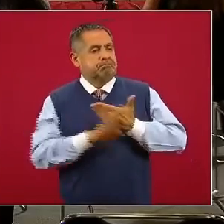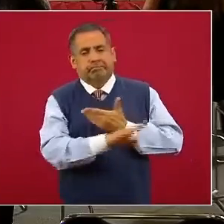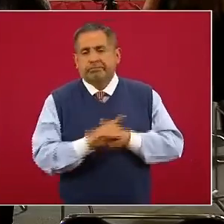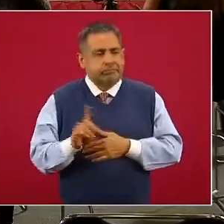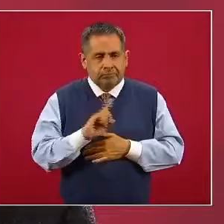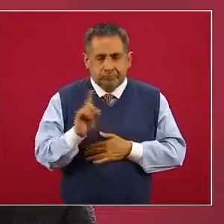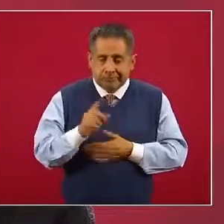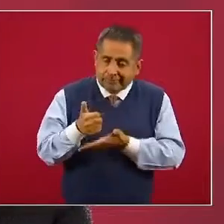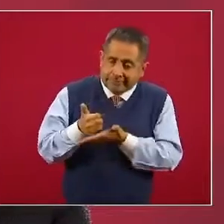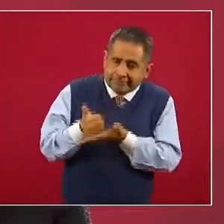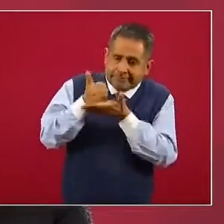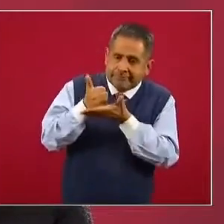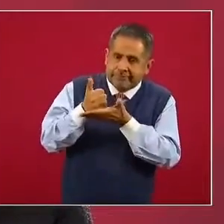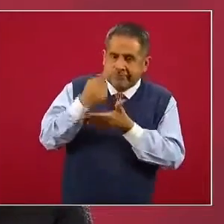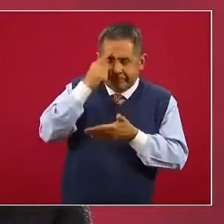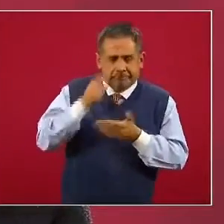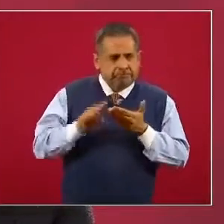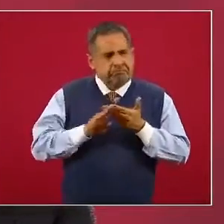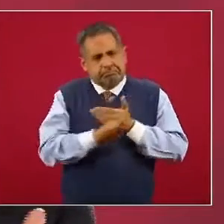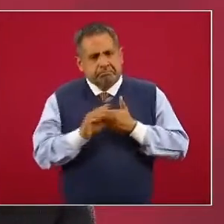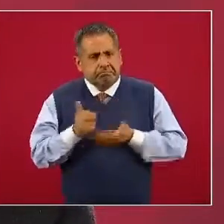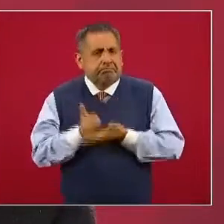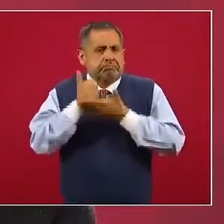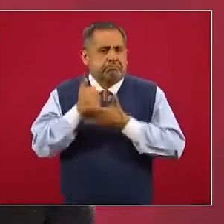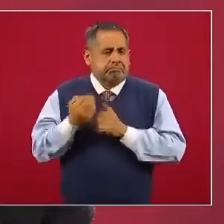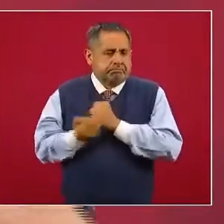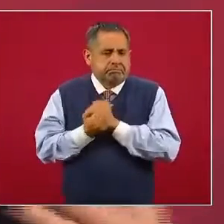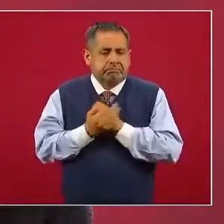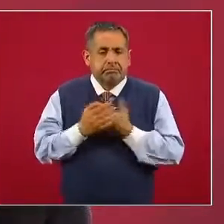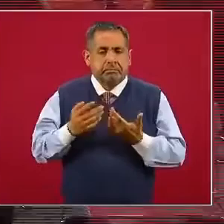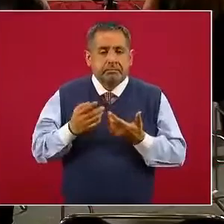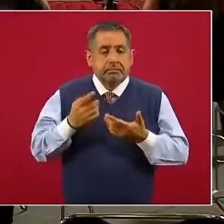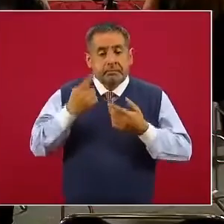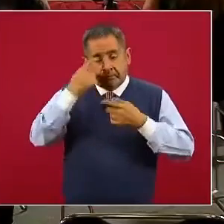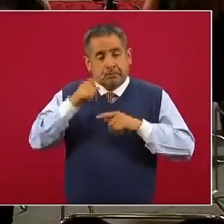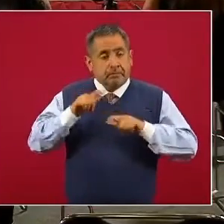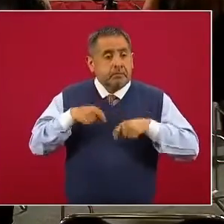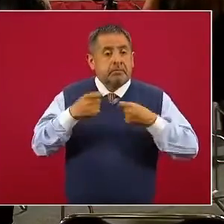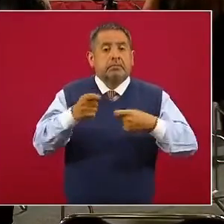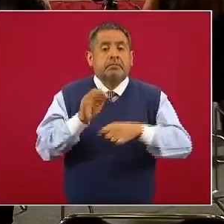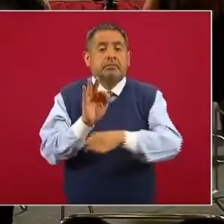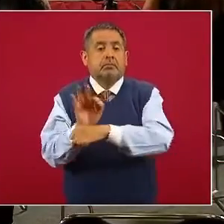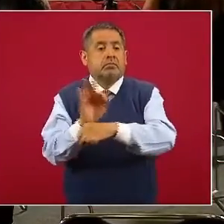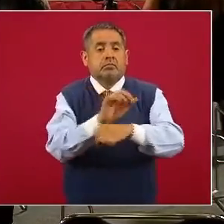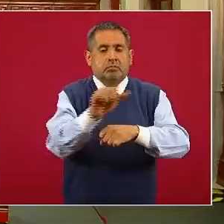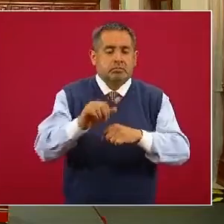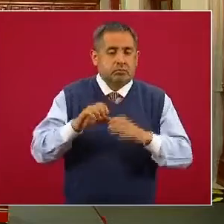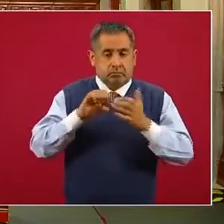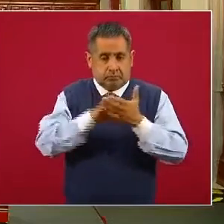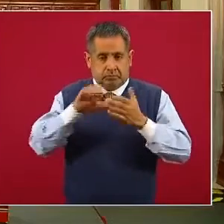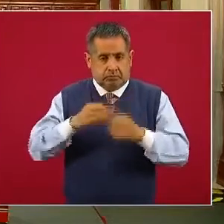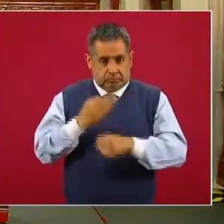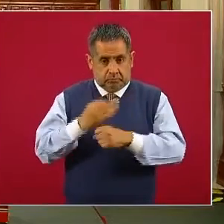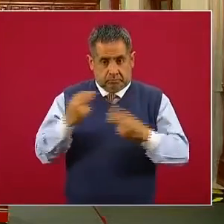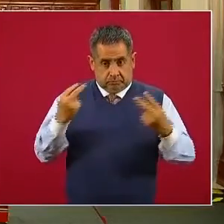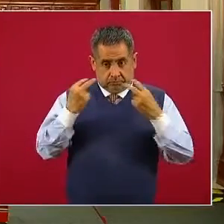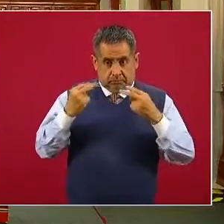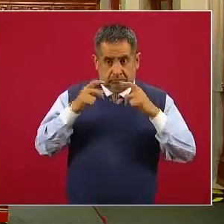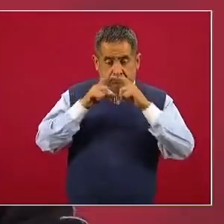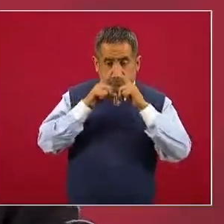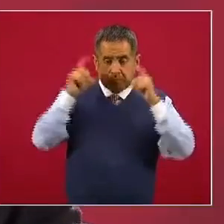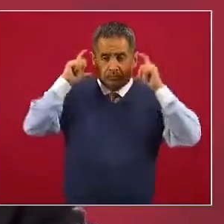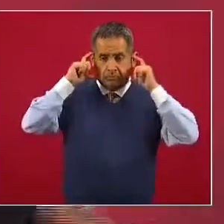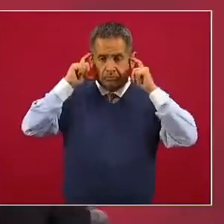complementario de la protección para las demás personas. Si yo porto el cubrebocas, como lo estoy portando en este